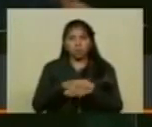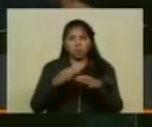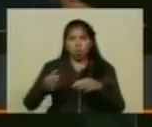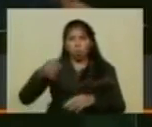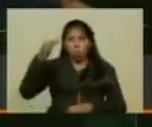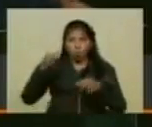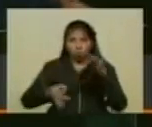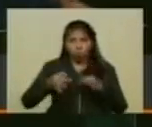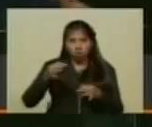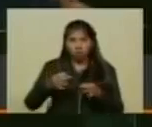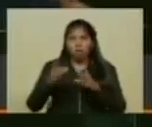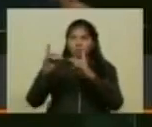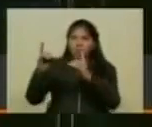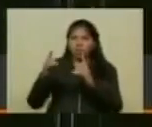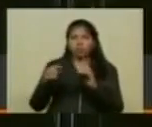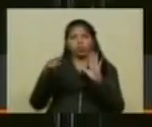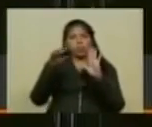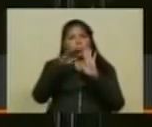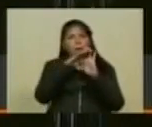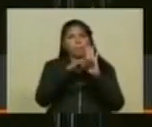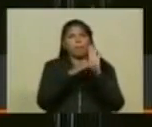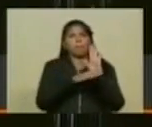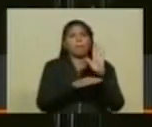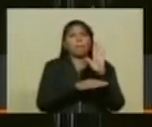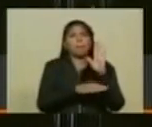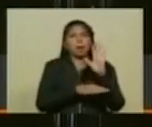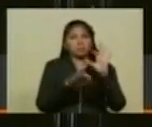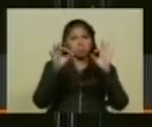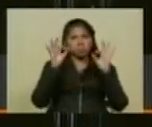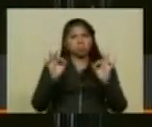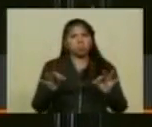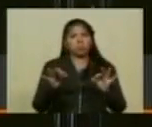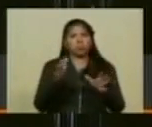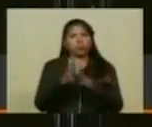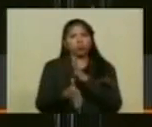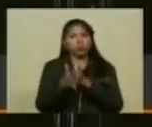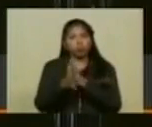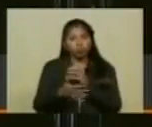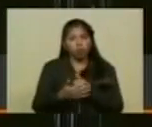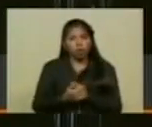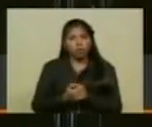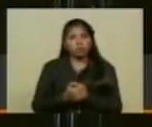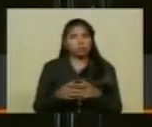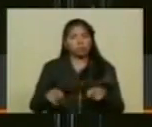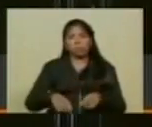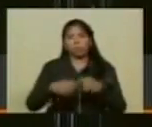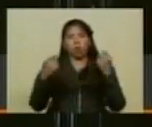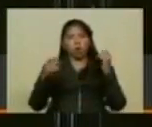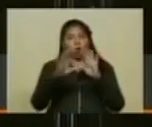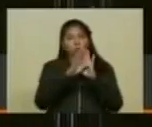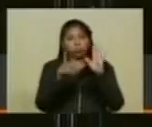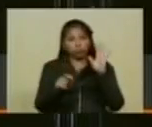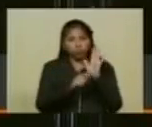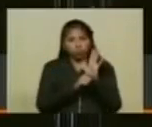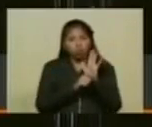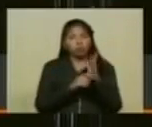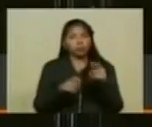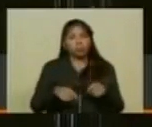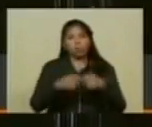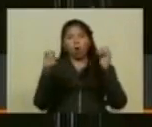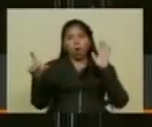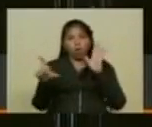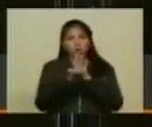decisiones autónomas en relación a la inconstitucionalidad e ilegalidad de la